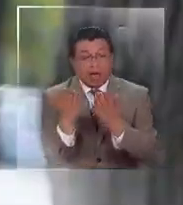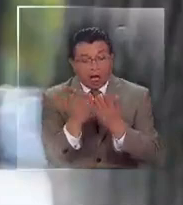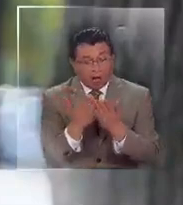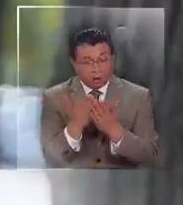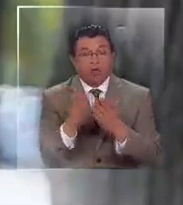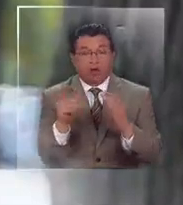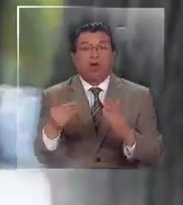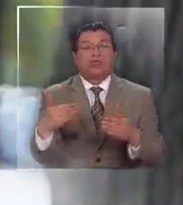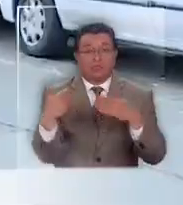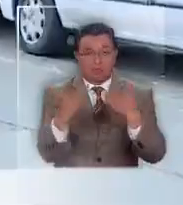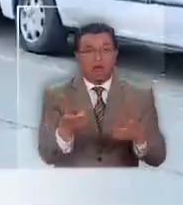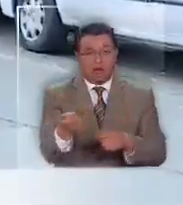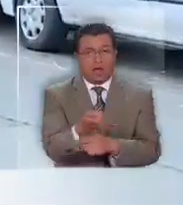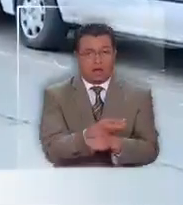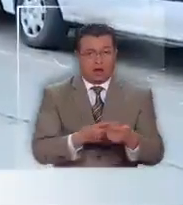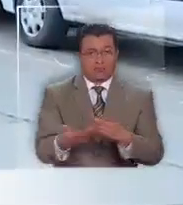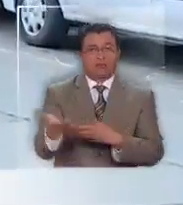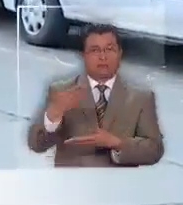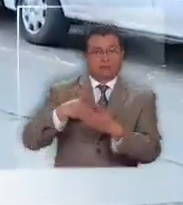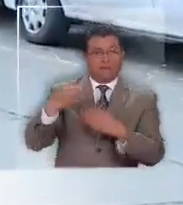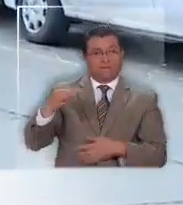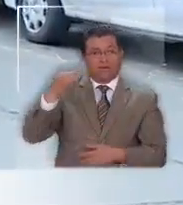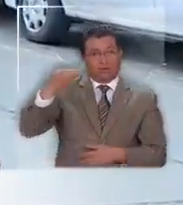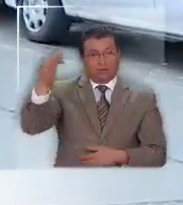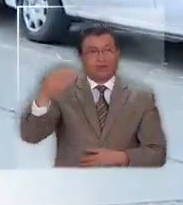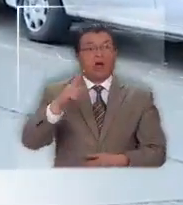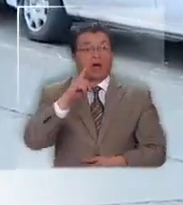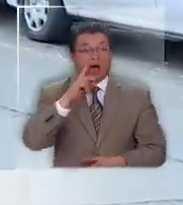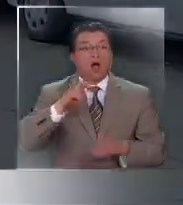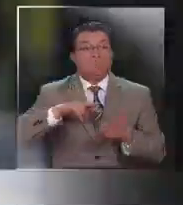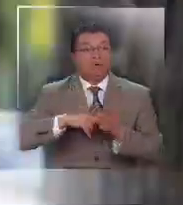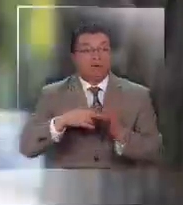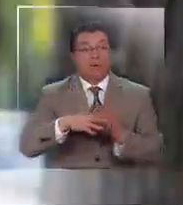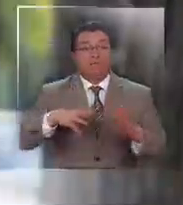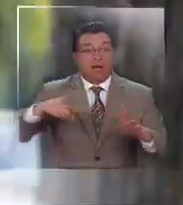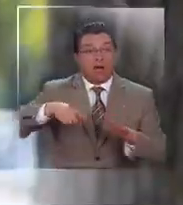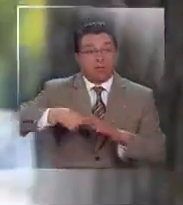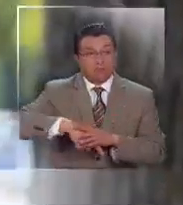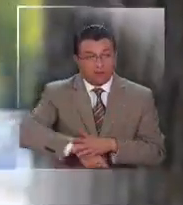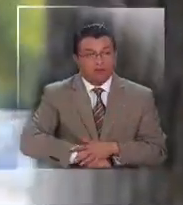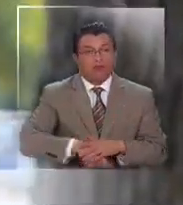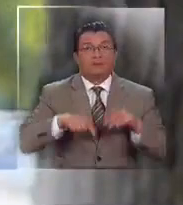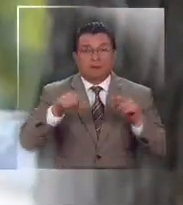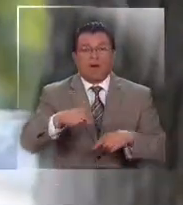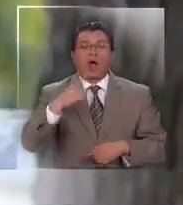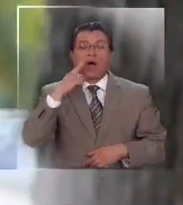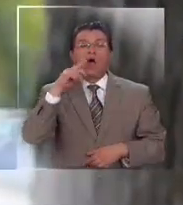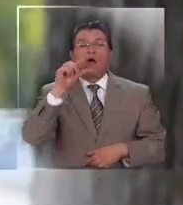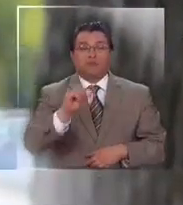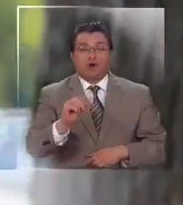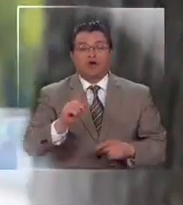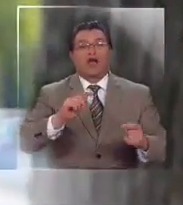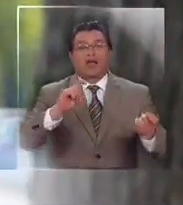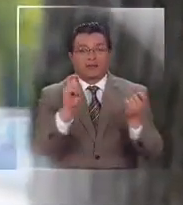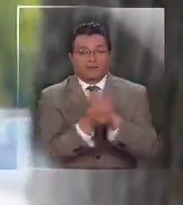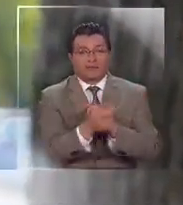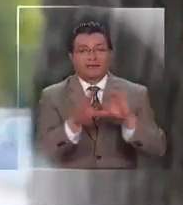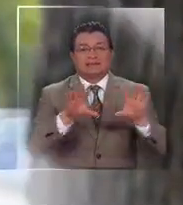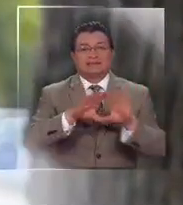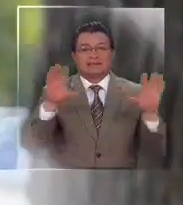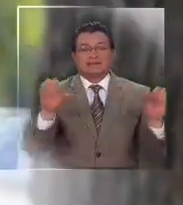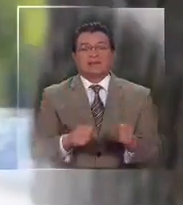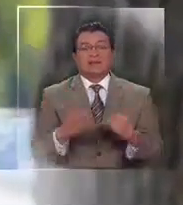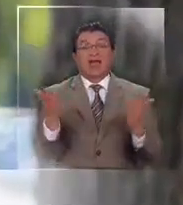retribución económica pero hay un problema muchos profundas tenemos también la poca adaptabilidad que tenía un sistema educacional